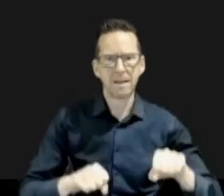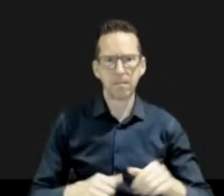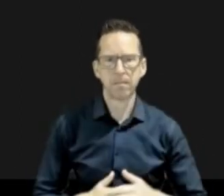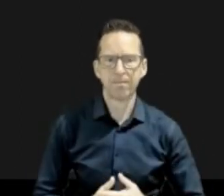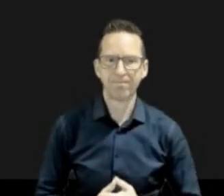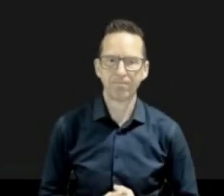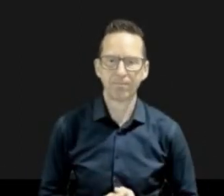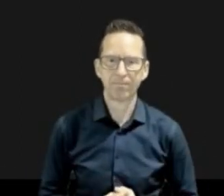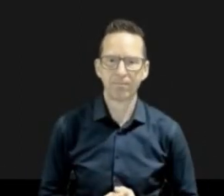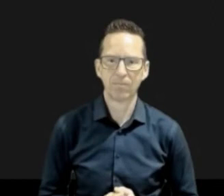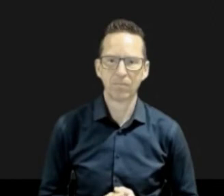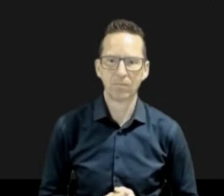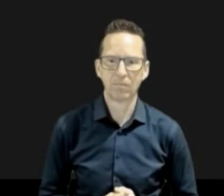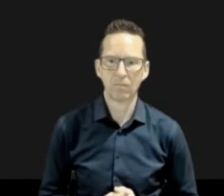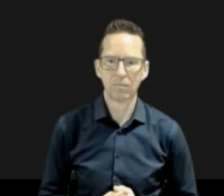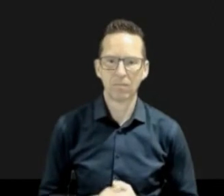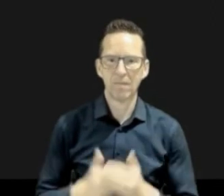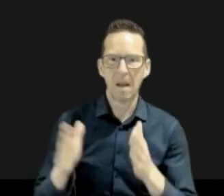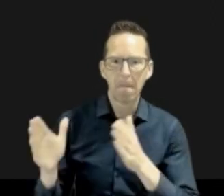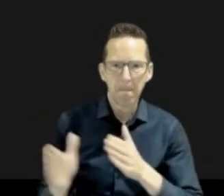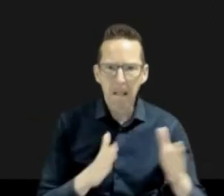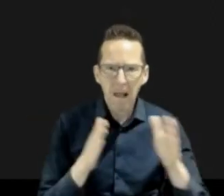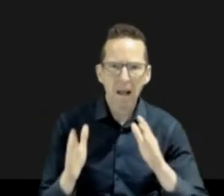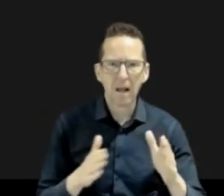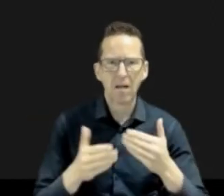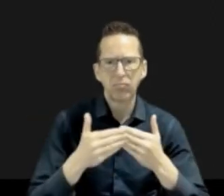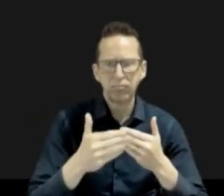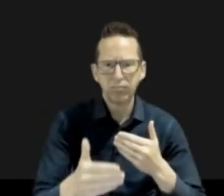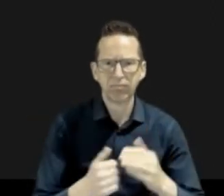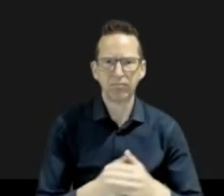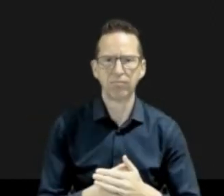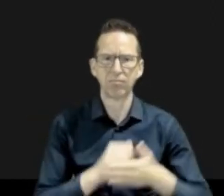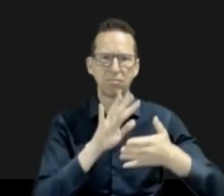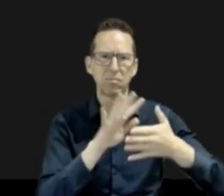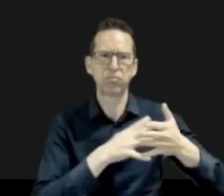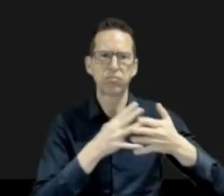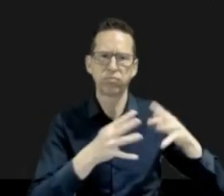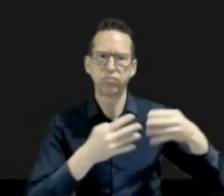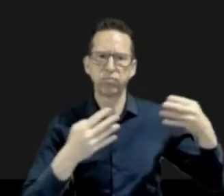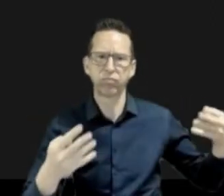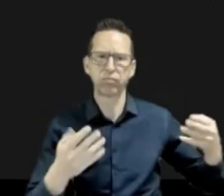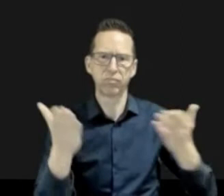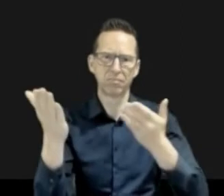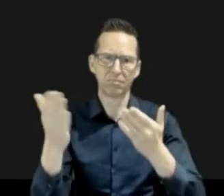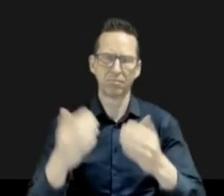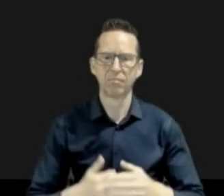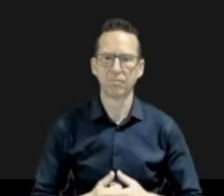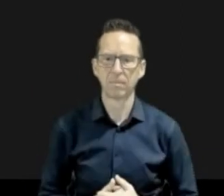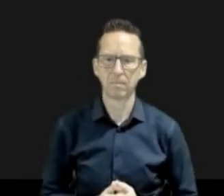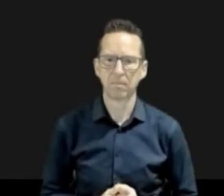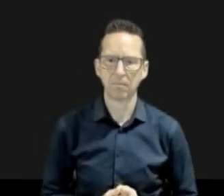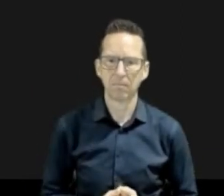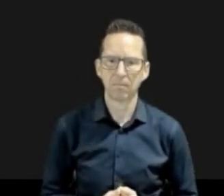sin embargo el roadmap de la OMM se vincula